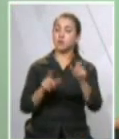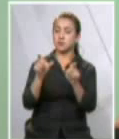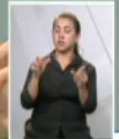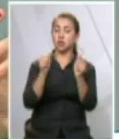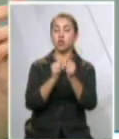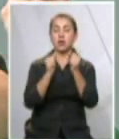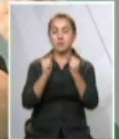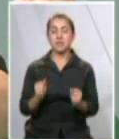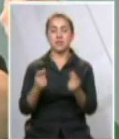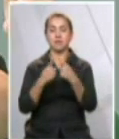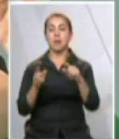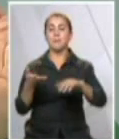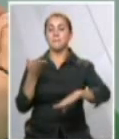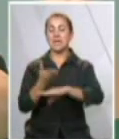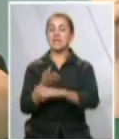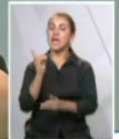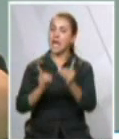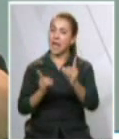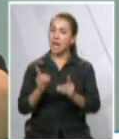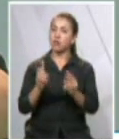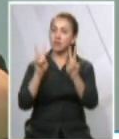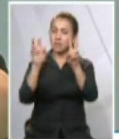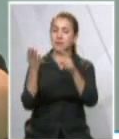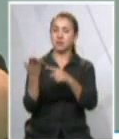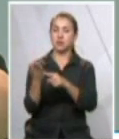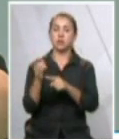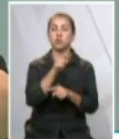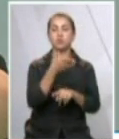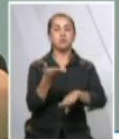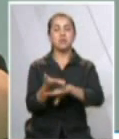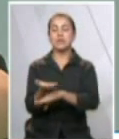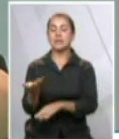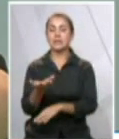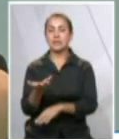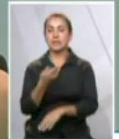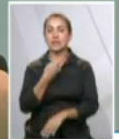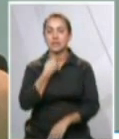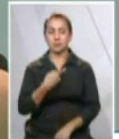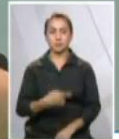con capacidades diferentes, pedir algo en relación con la tecnología, ¿qué pedirías?